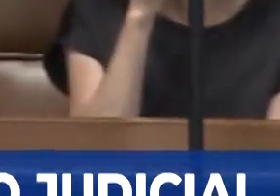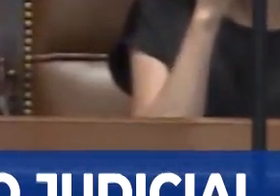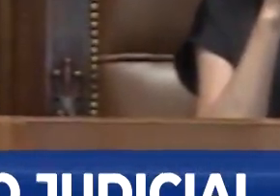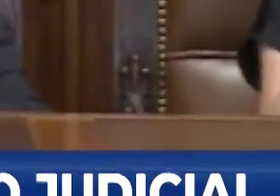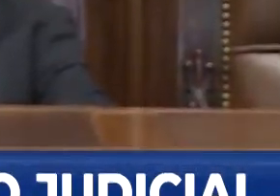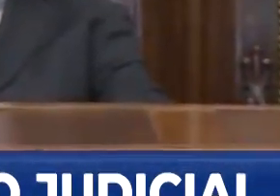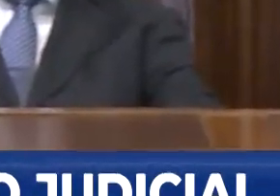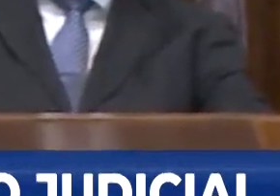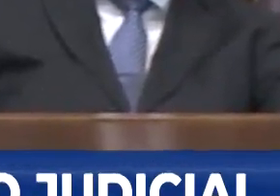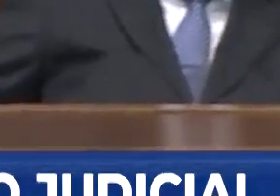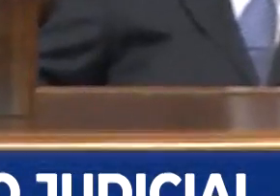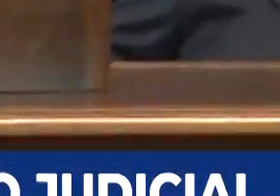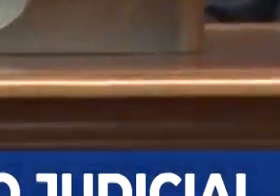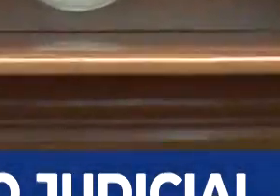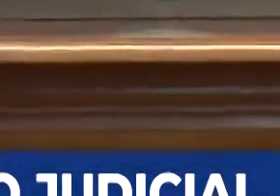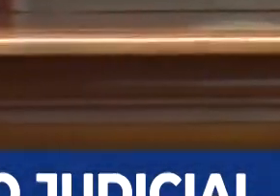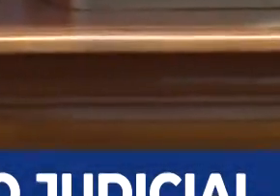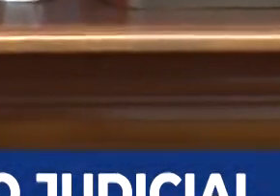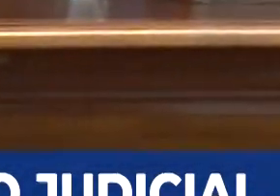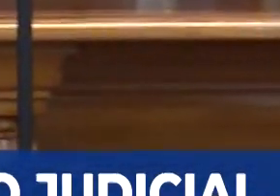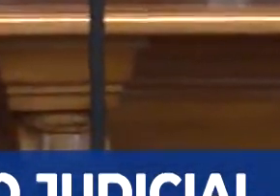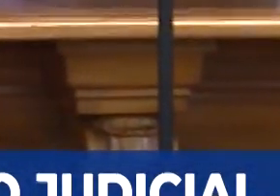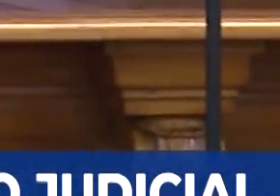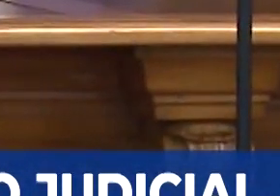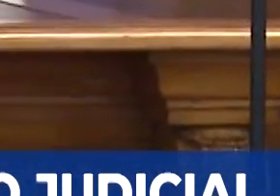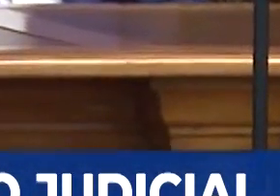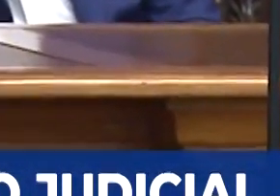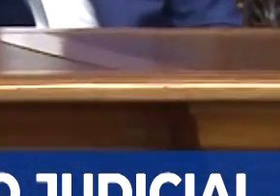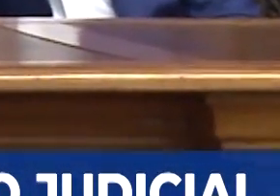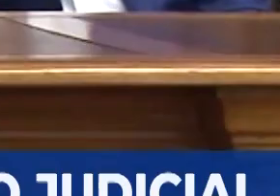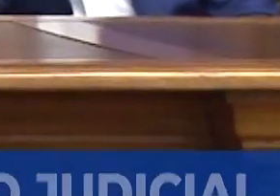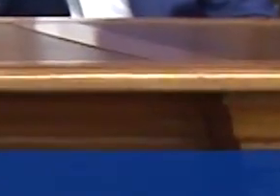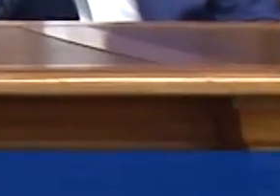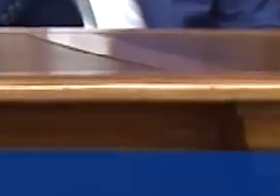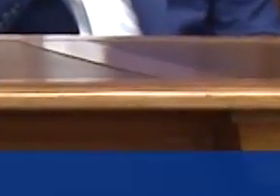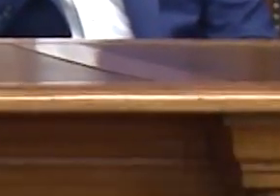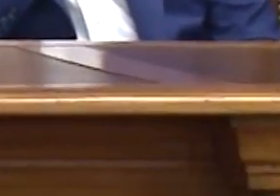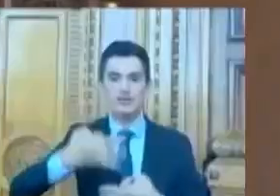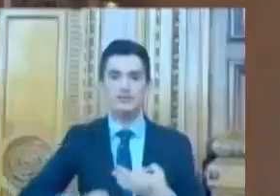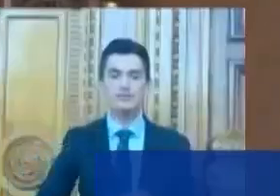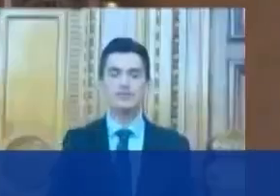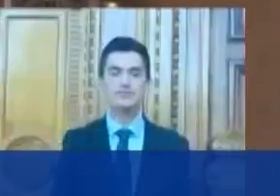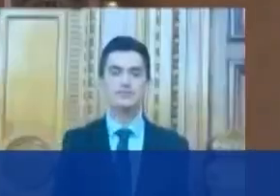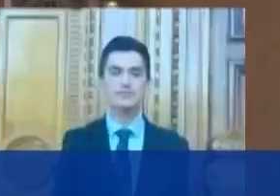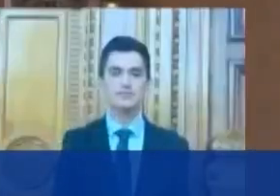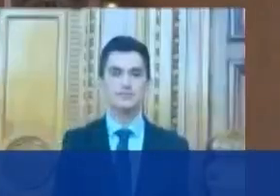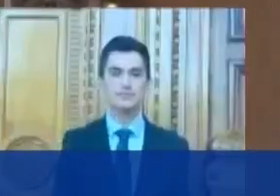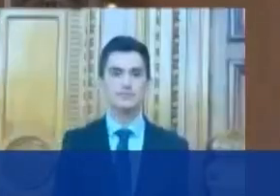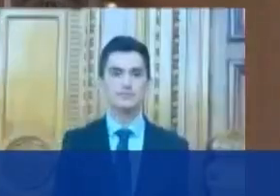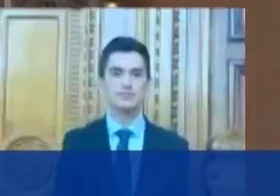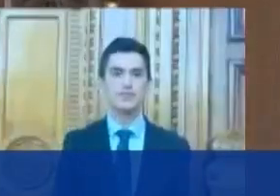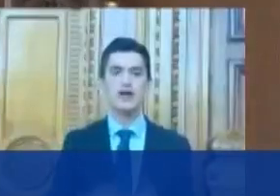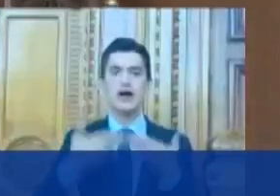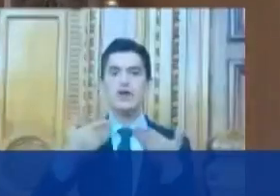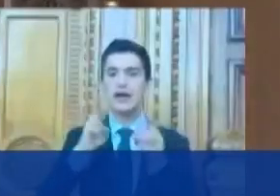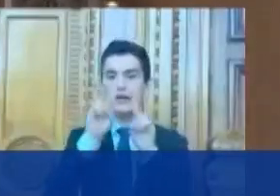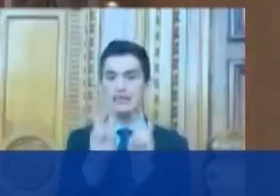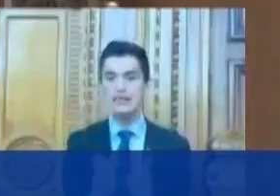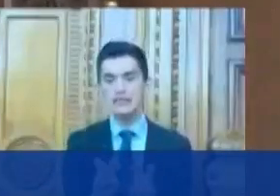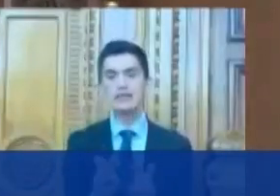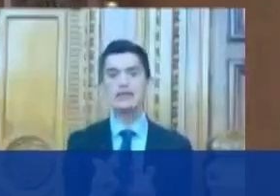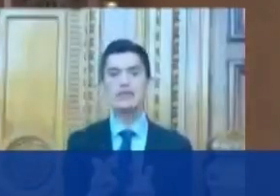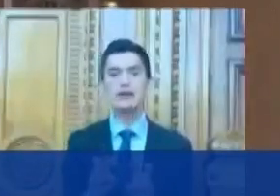procesal civil y un nuevo Código Penal, que ya tiene una larga data, tal como acusó recibo el presidente del Senado. En cuanto a la reforma procesal